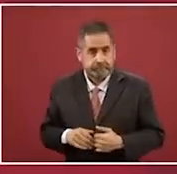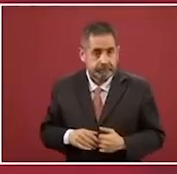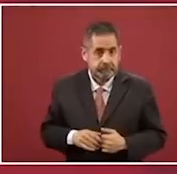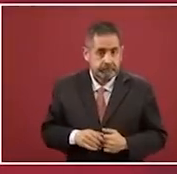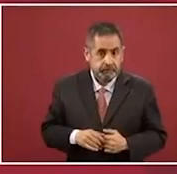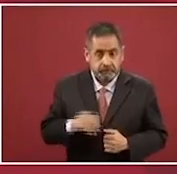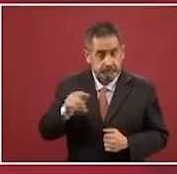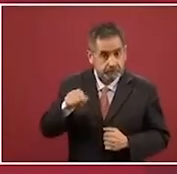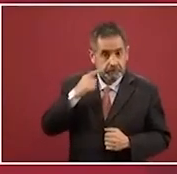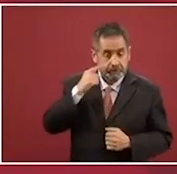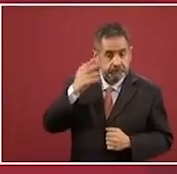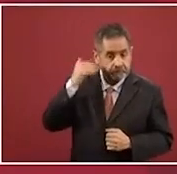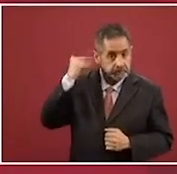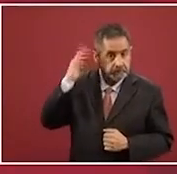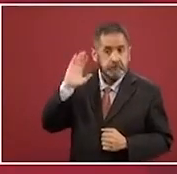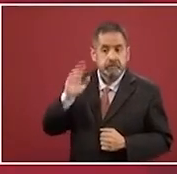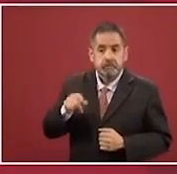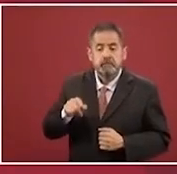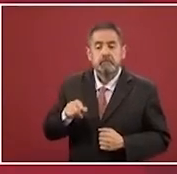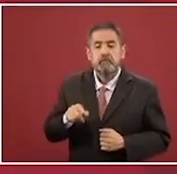teníamos